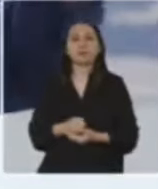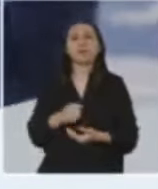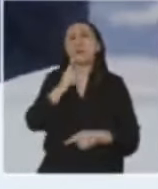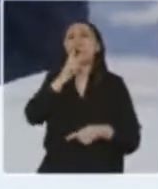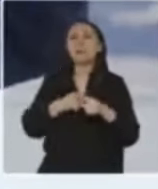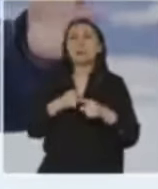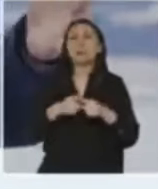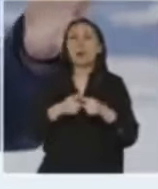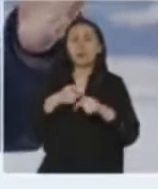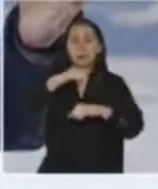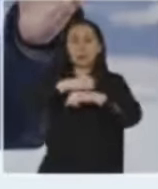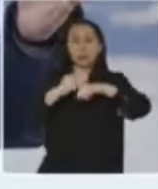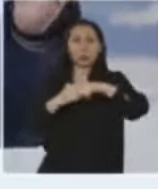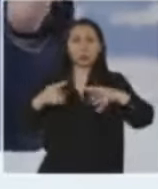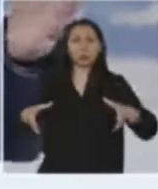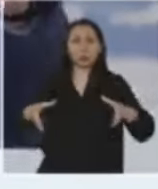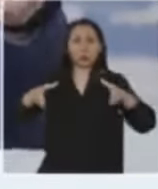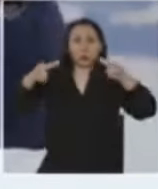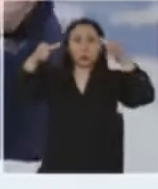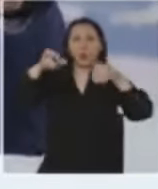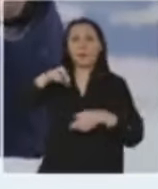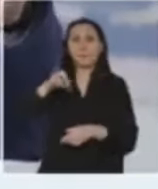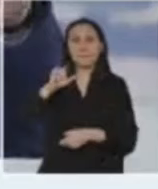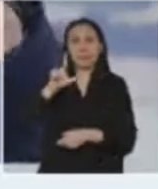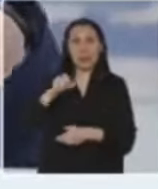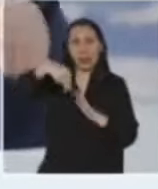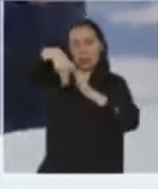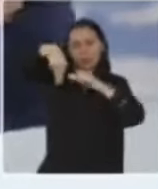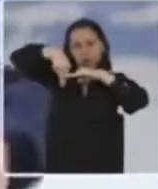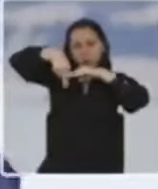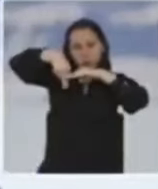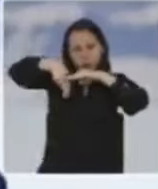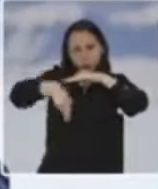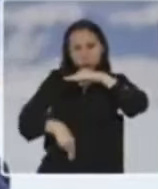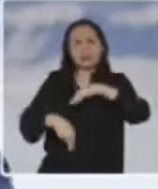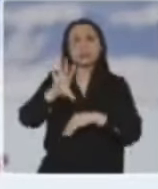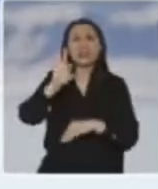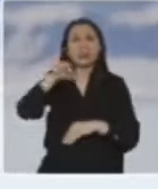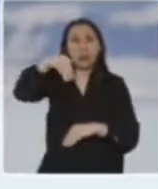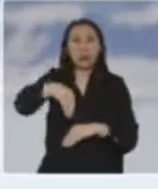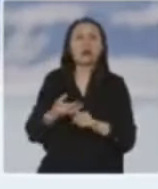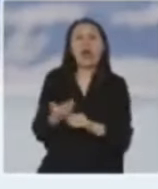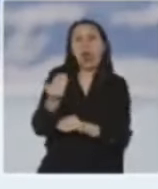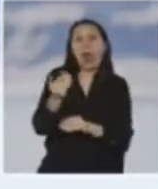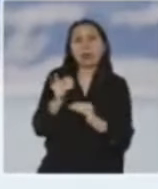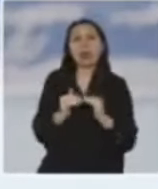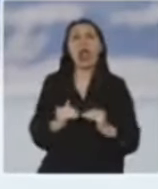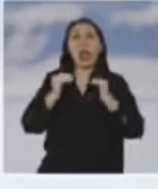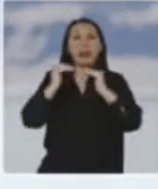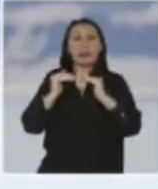se cómo se llaman las estructuras las pilas que que las pilas las fundaciones tengan que estar a 50 Met bajo tierra y antes estaban por